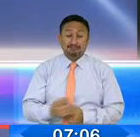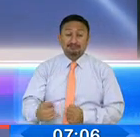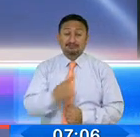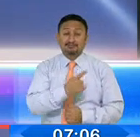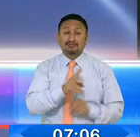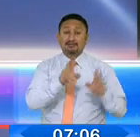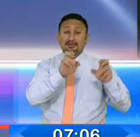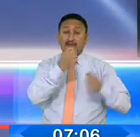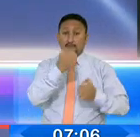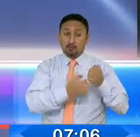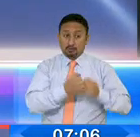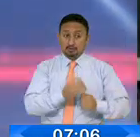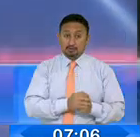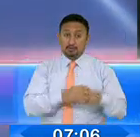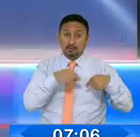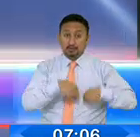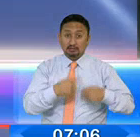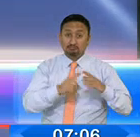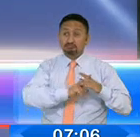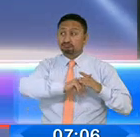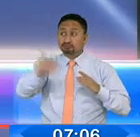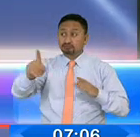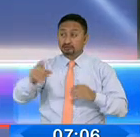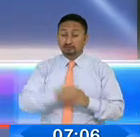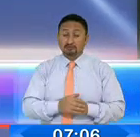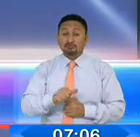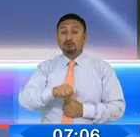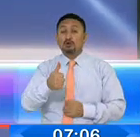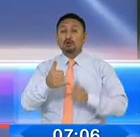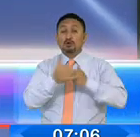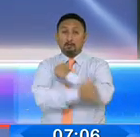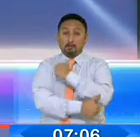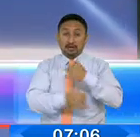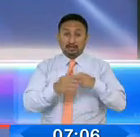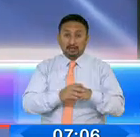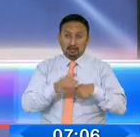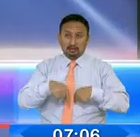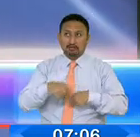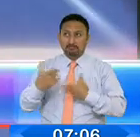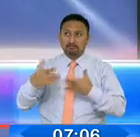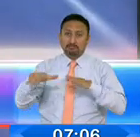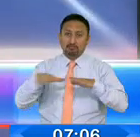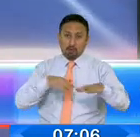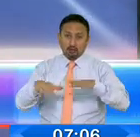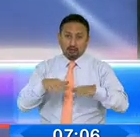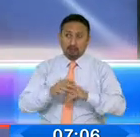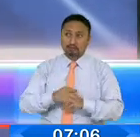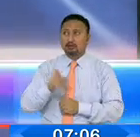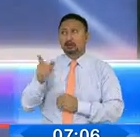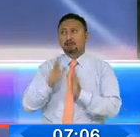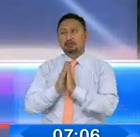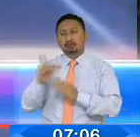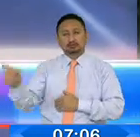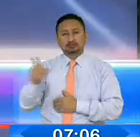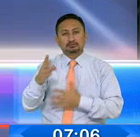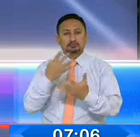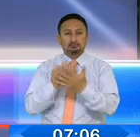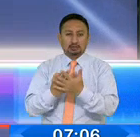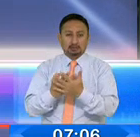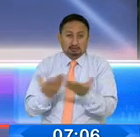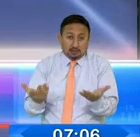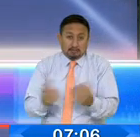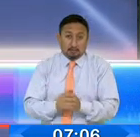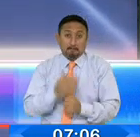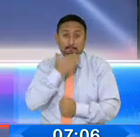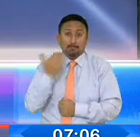casos tengan que fugar y luego desde allá, más bien ordenar una prisión preventiva. Lo ideal hubiese